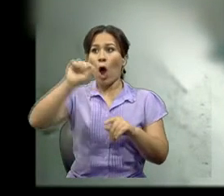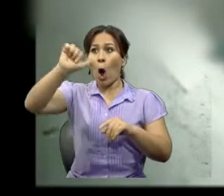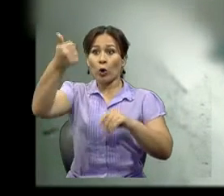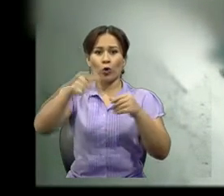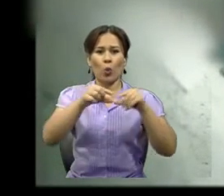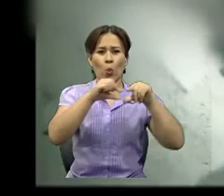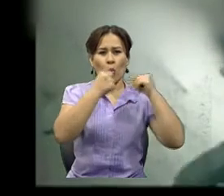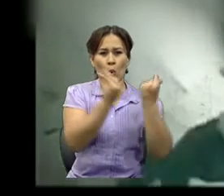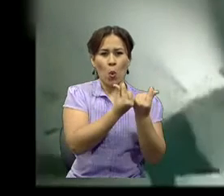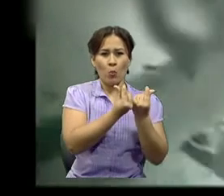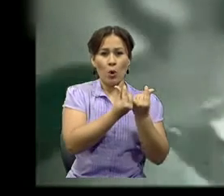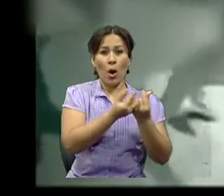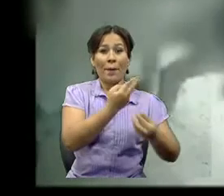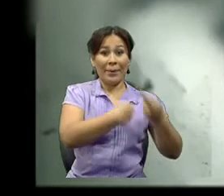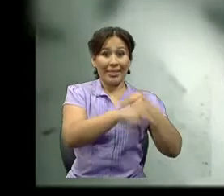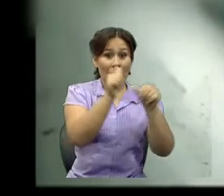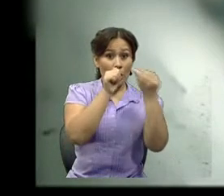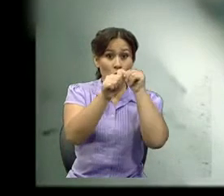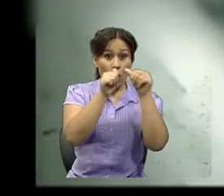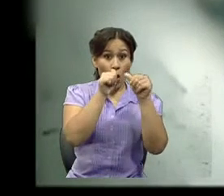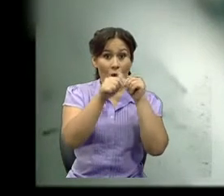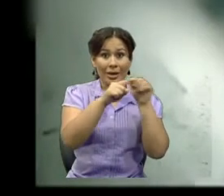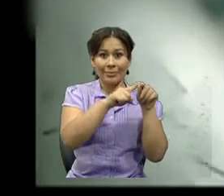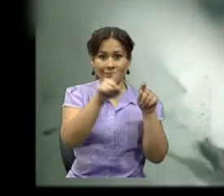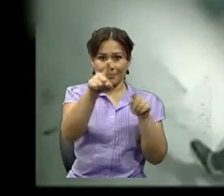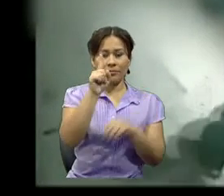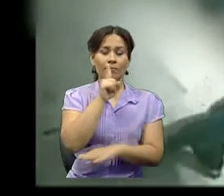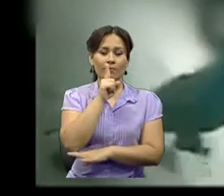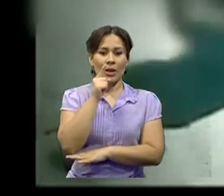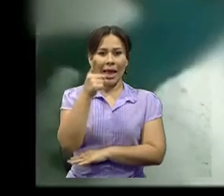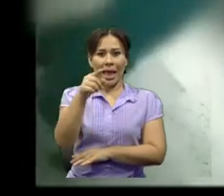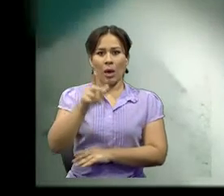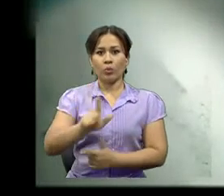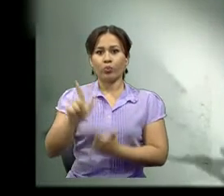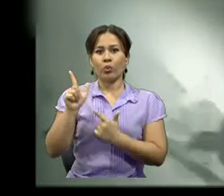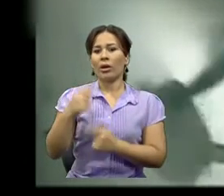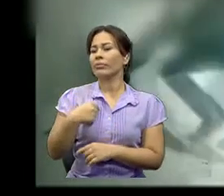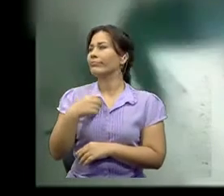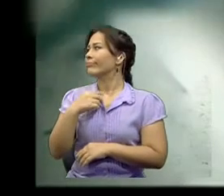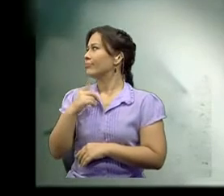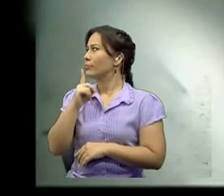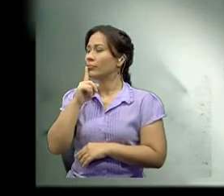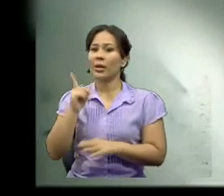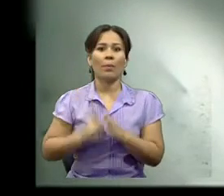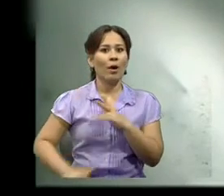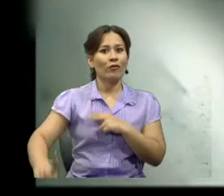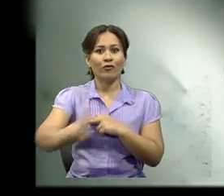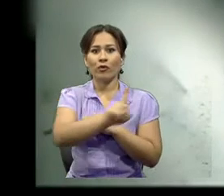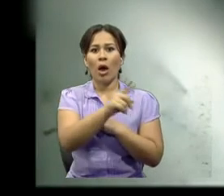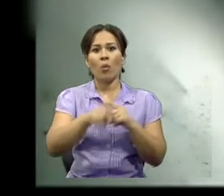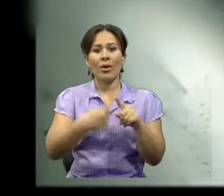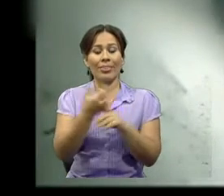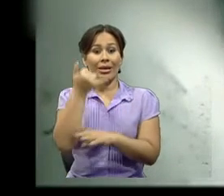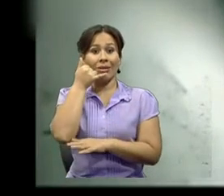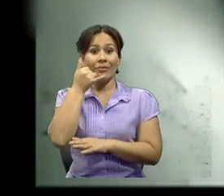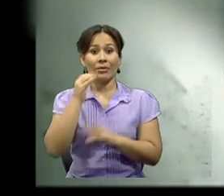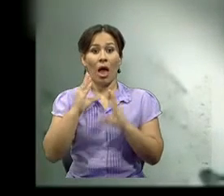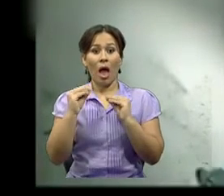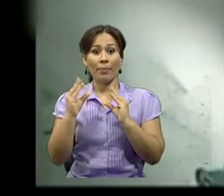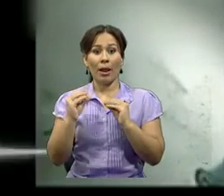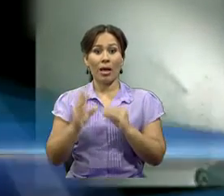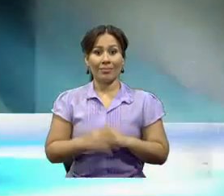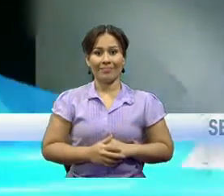Guzmán finge no percatarse del arribo de los maleantes para tal vez escapar mientras hablaba por teléfono.